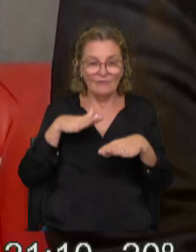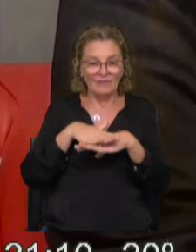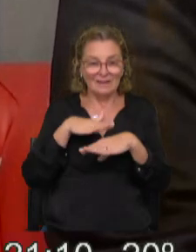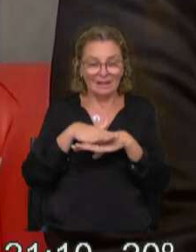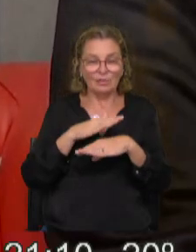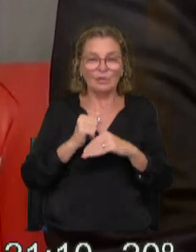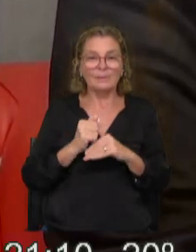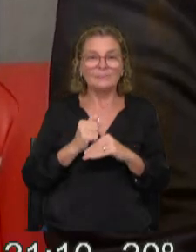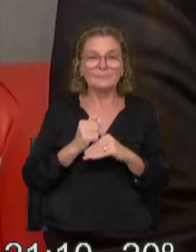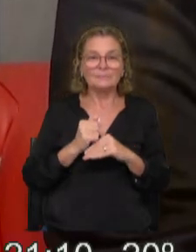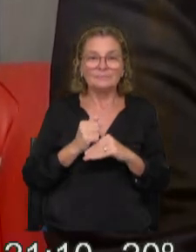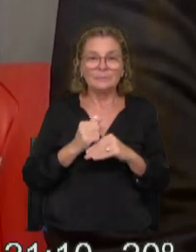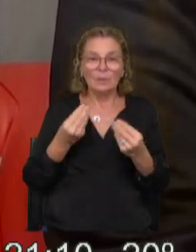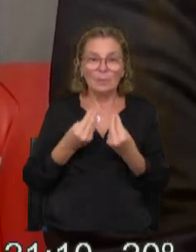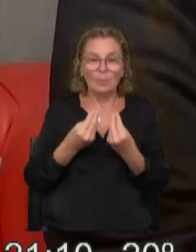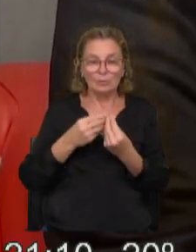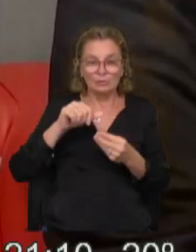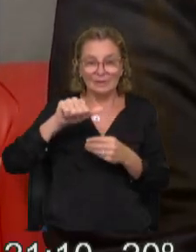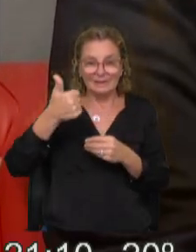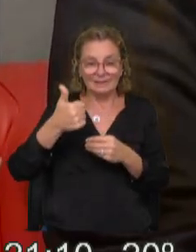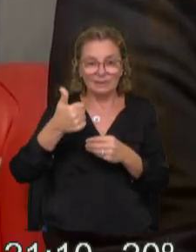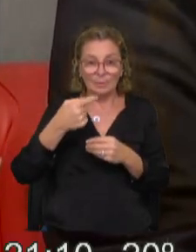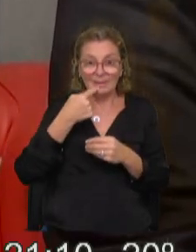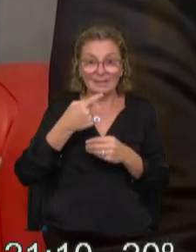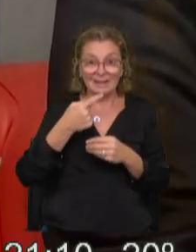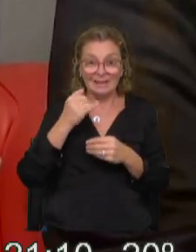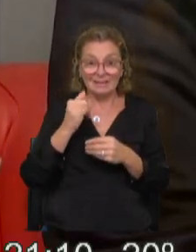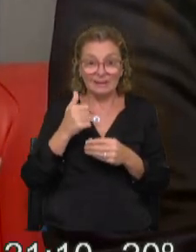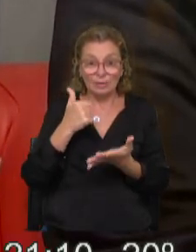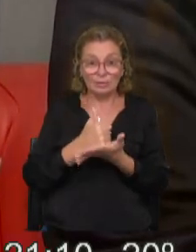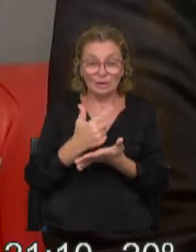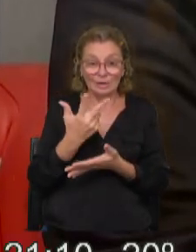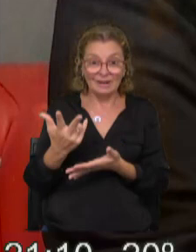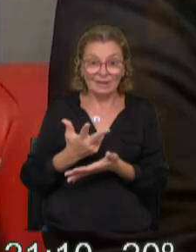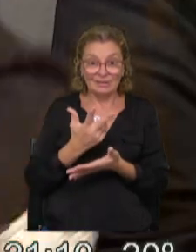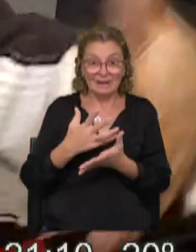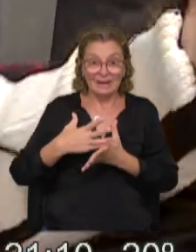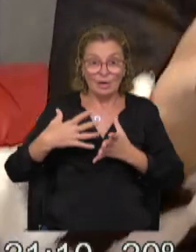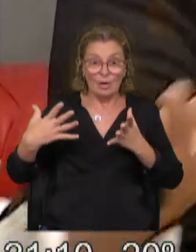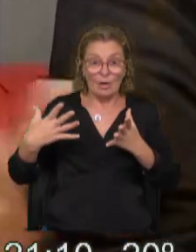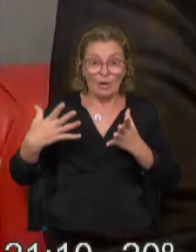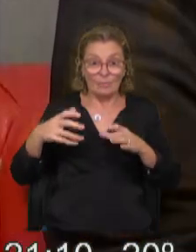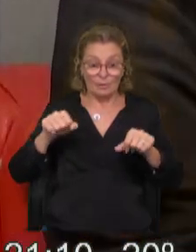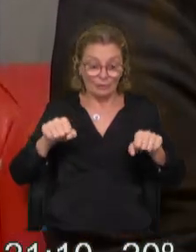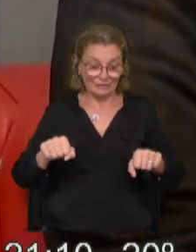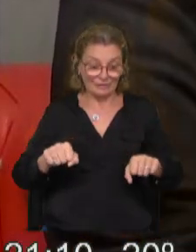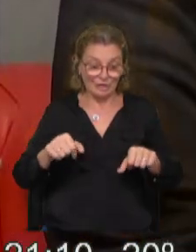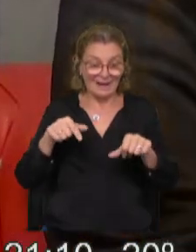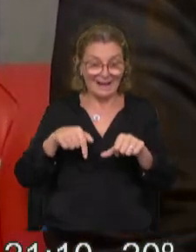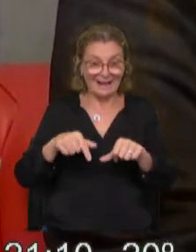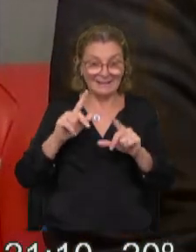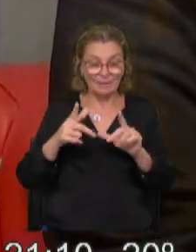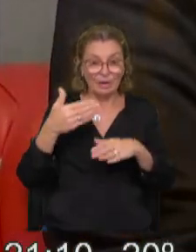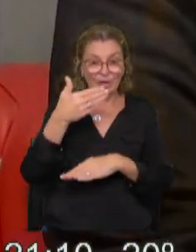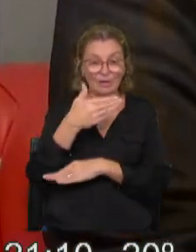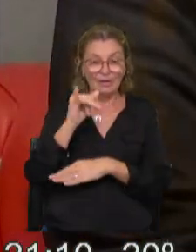felicidades y que sea con mucho éxito. Y como decían, sí, yo estoy con tres enormes también acá en unos sillones en el